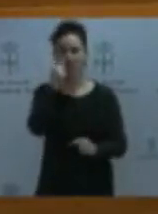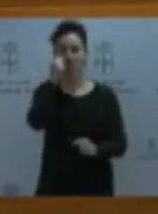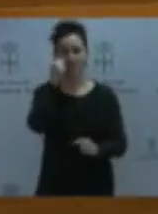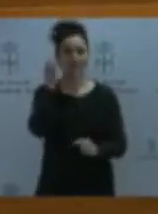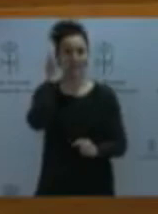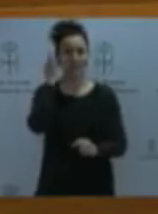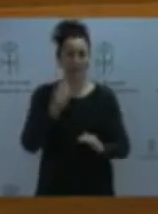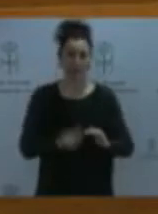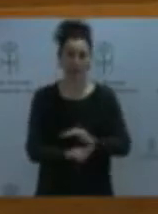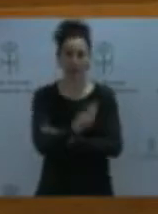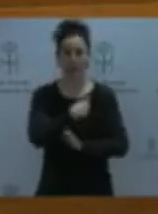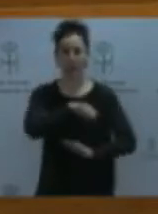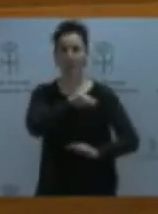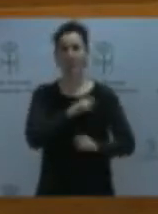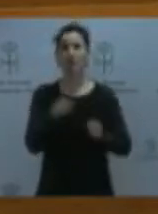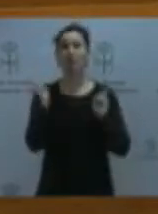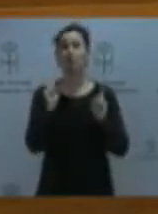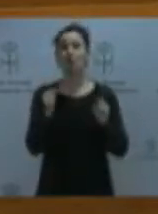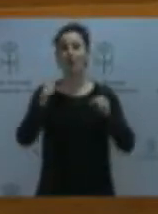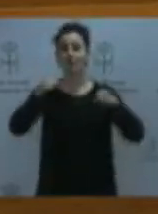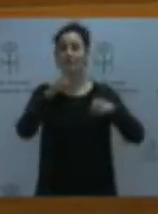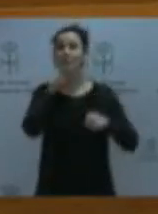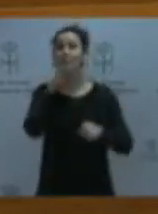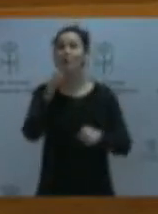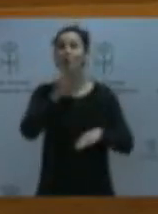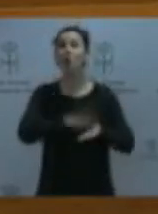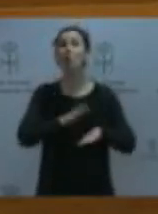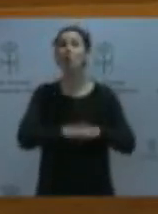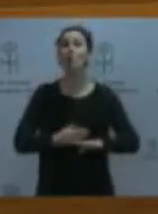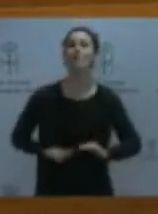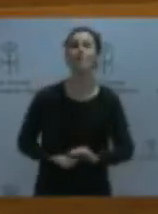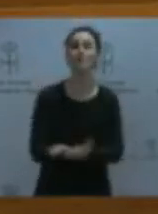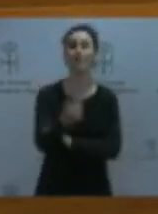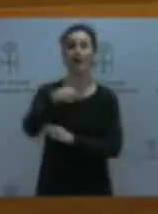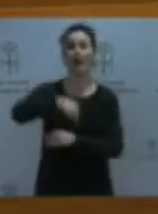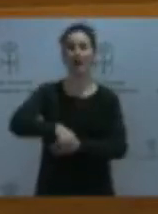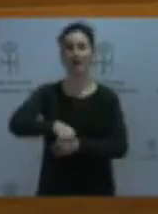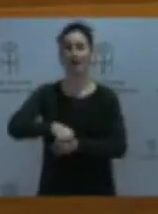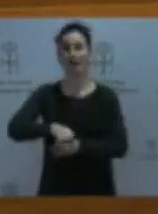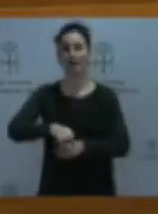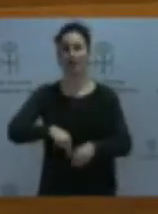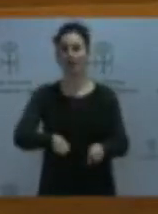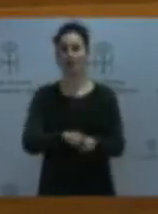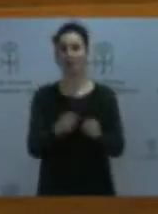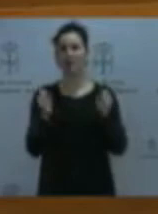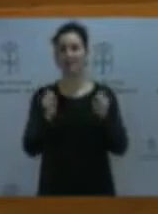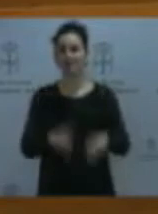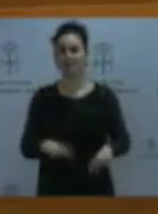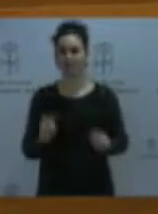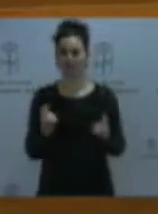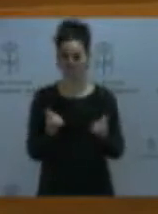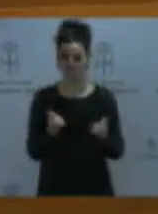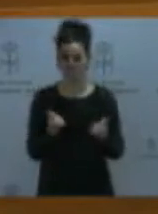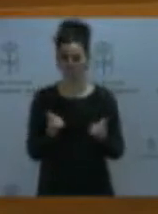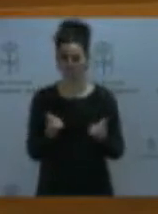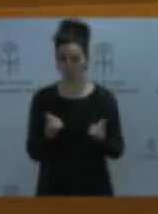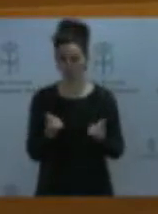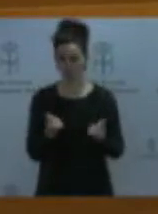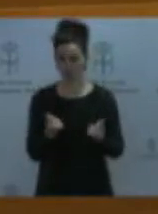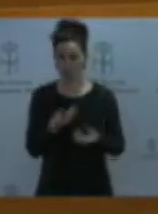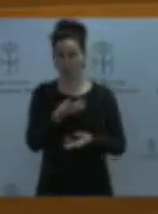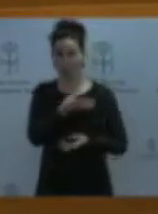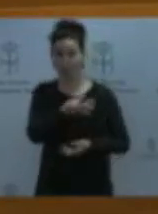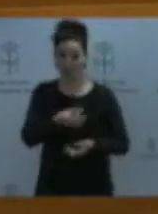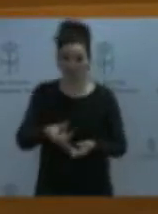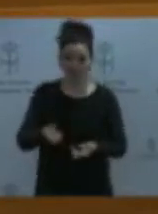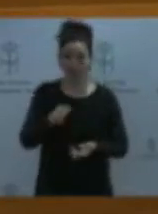aquí, nace en números rojos. Nace con una deuda de 25.000 euros, solo por el hecho de